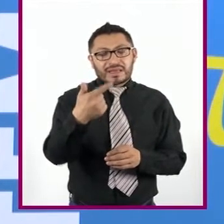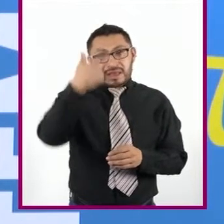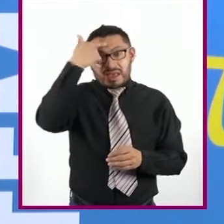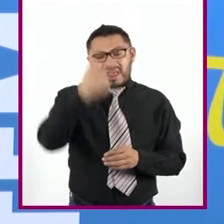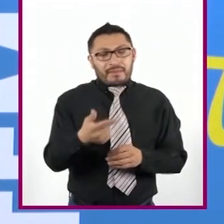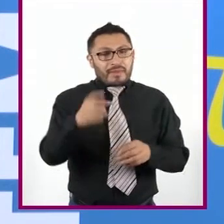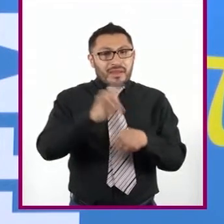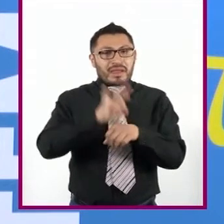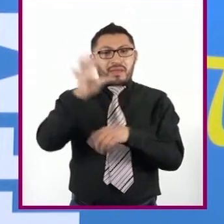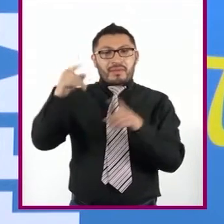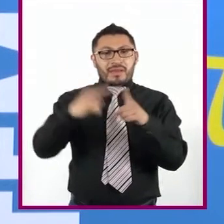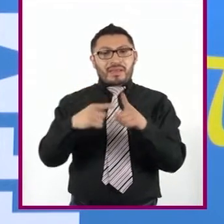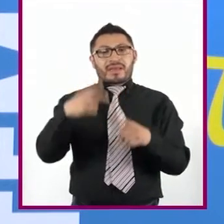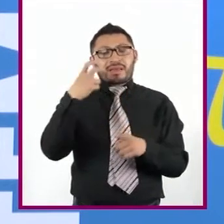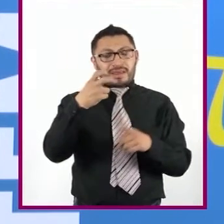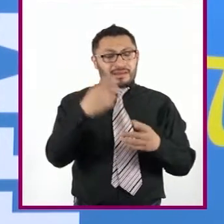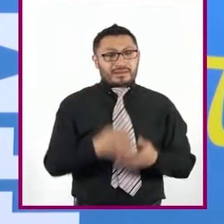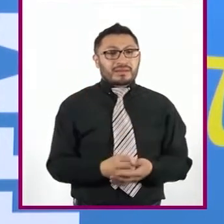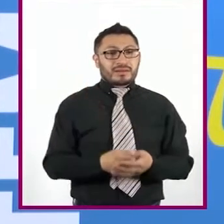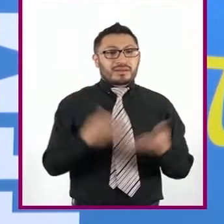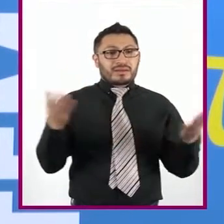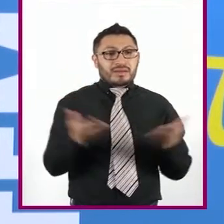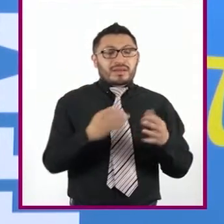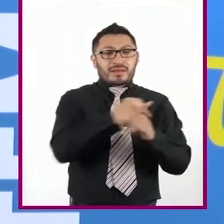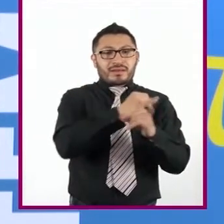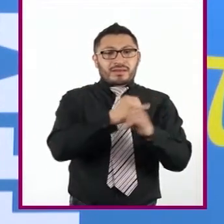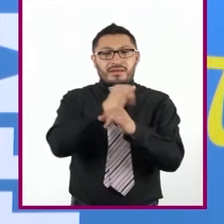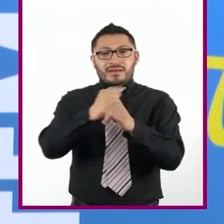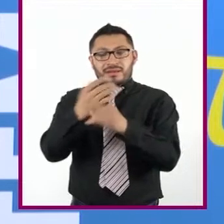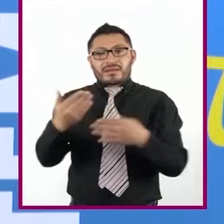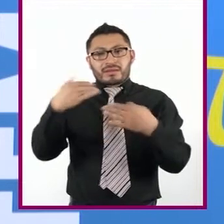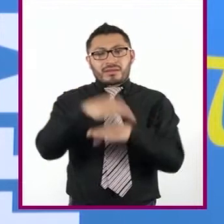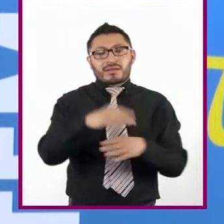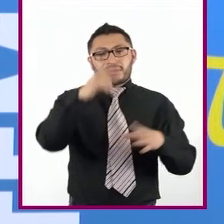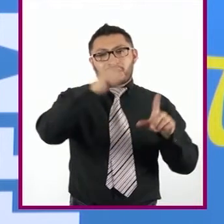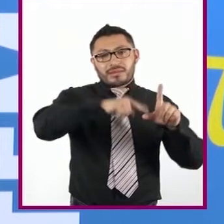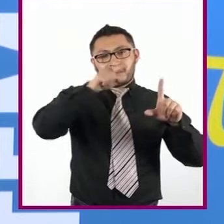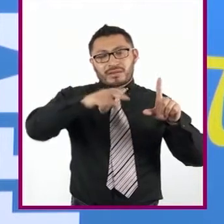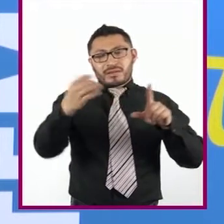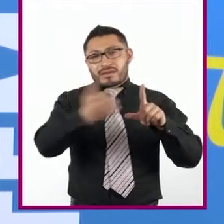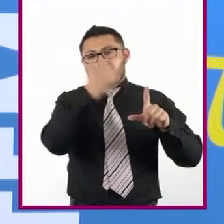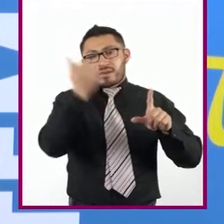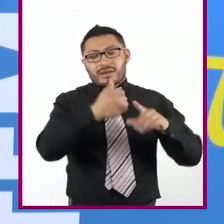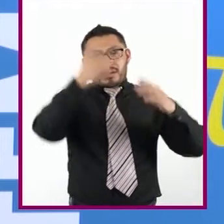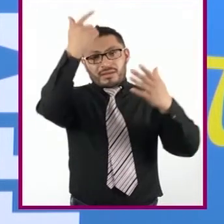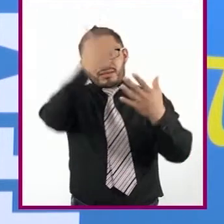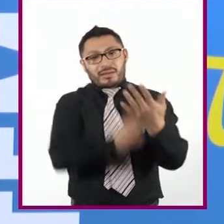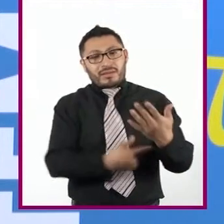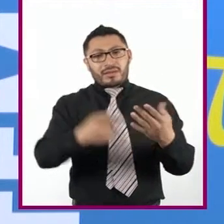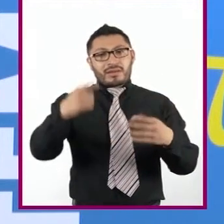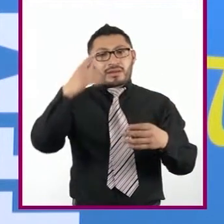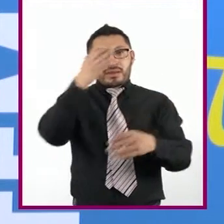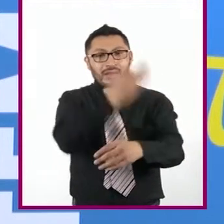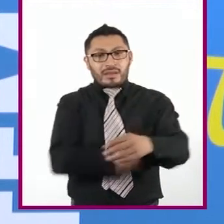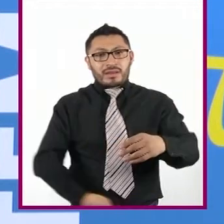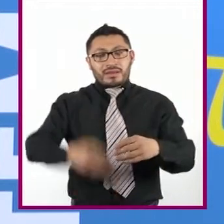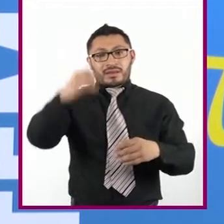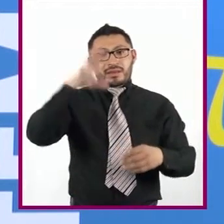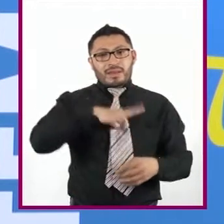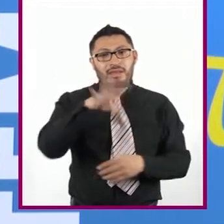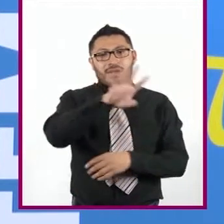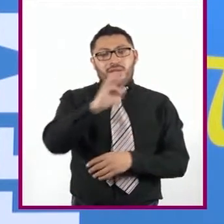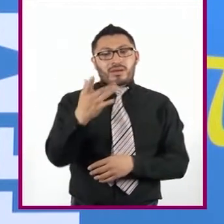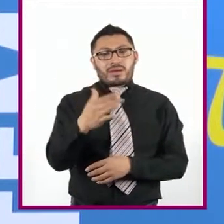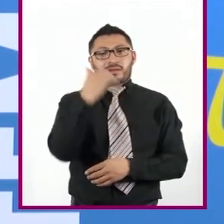esta hipótesis, se realizaron encuestas a la matrícula escolar en el turno vespertino, que cuenta con